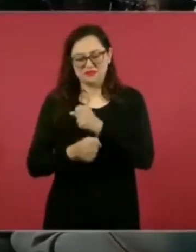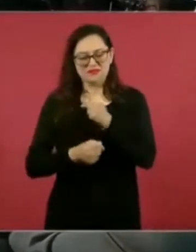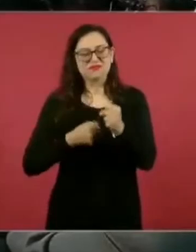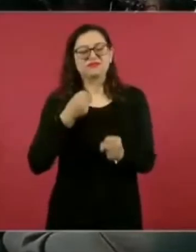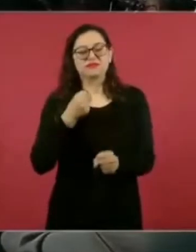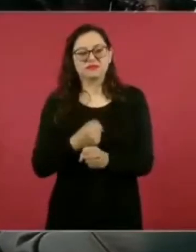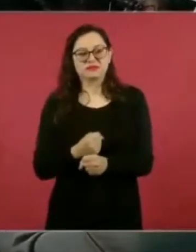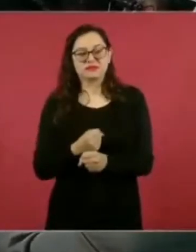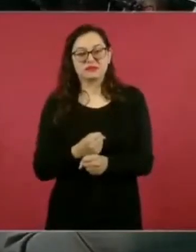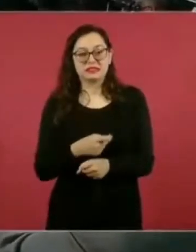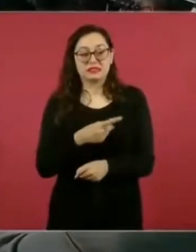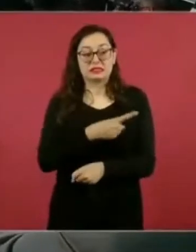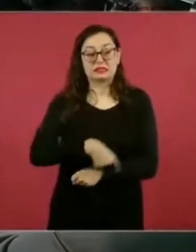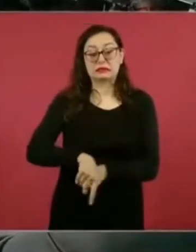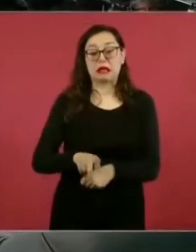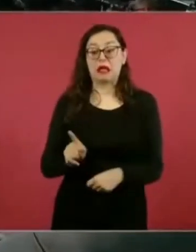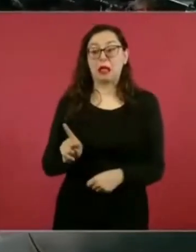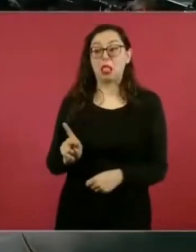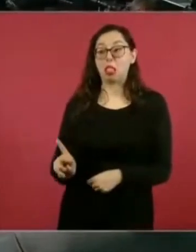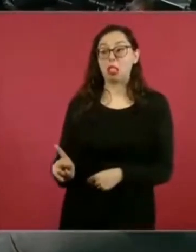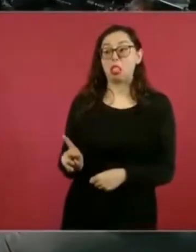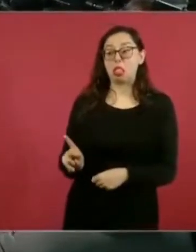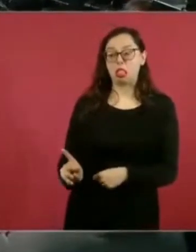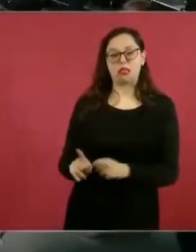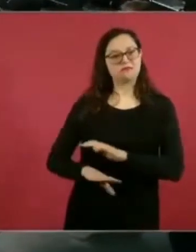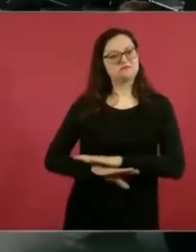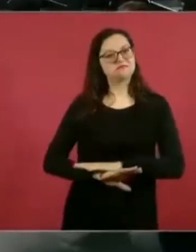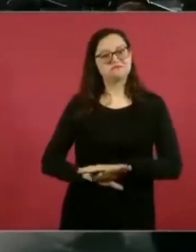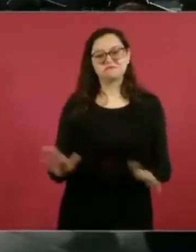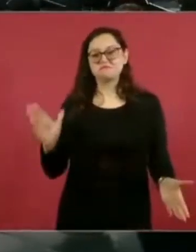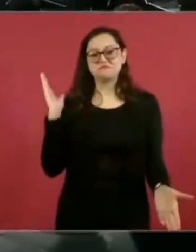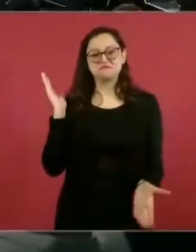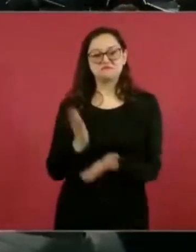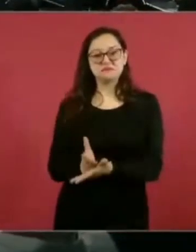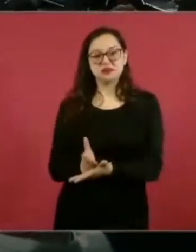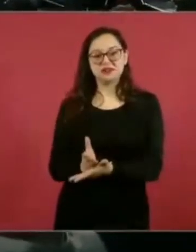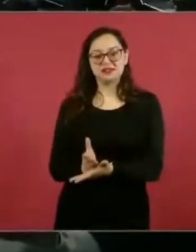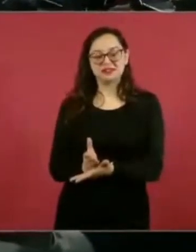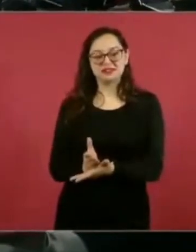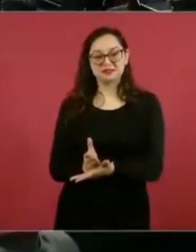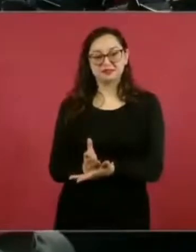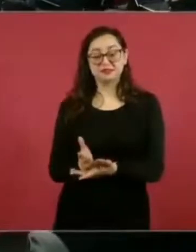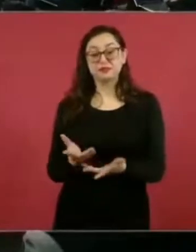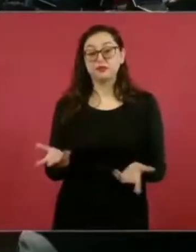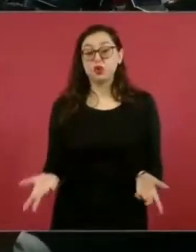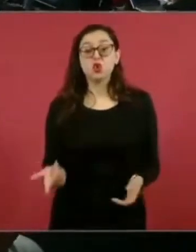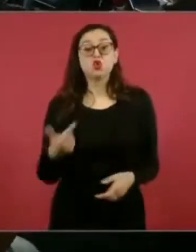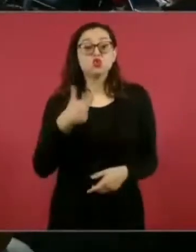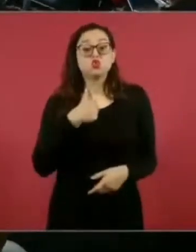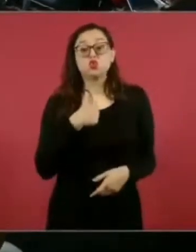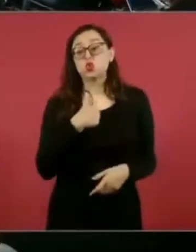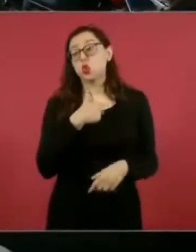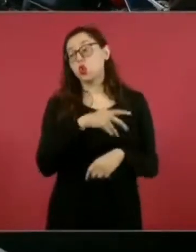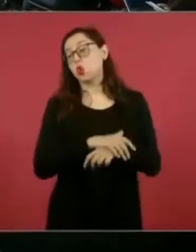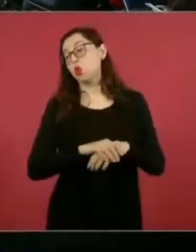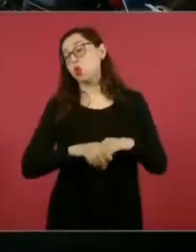acabara prácticamente con la simulación. Ya no hay aquello de que yo soy independiente,